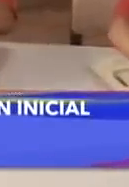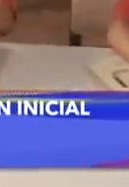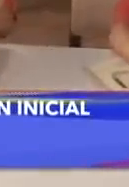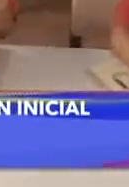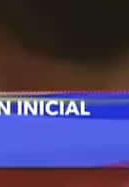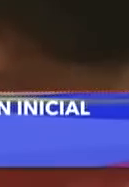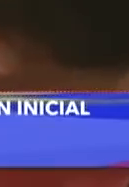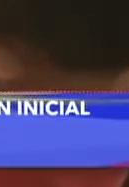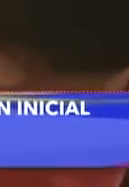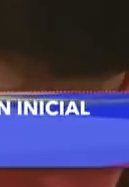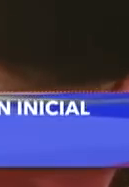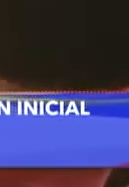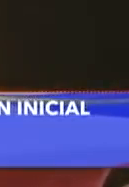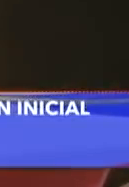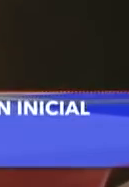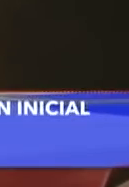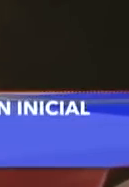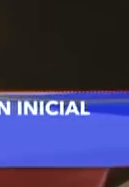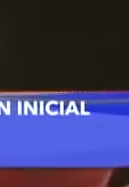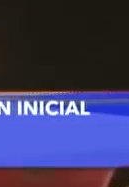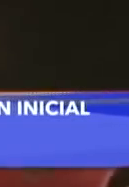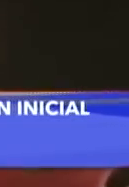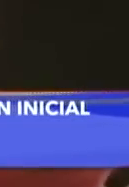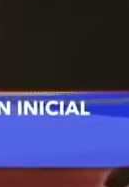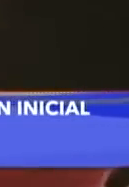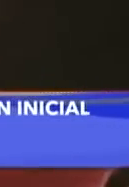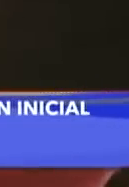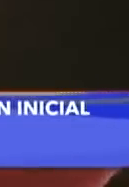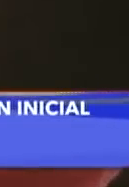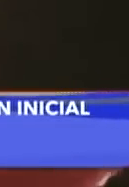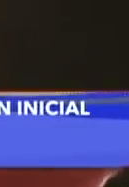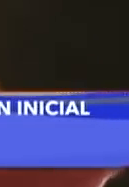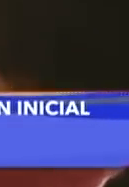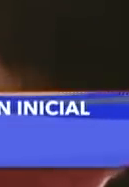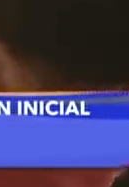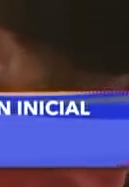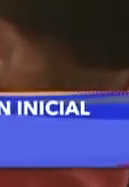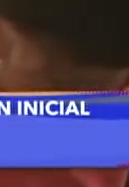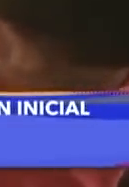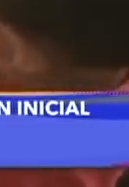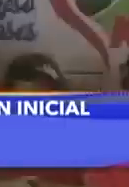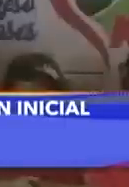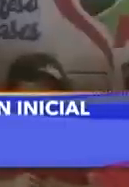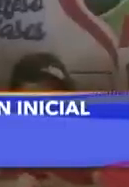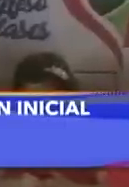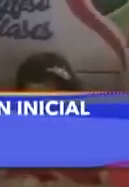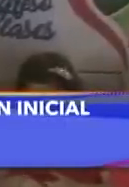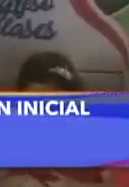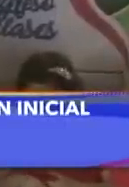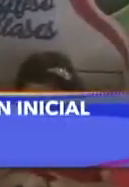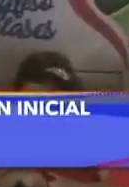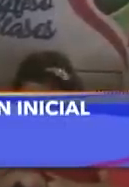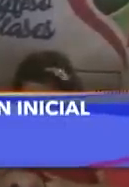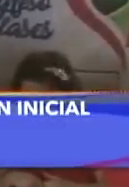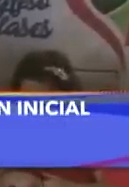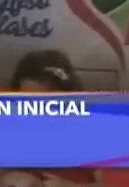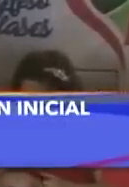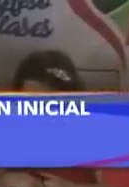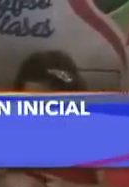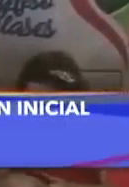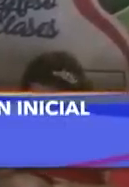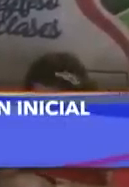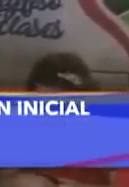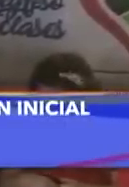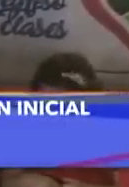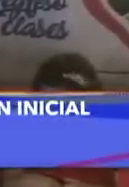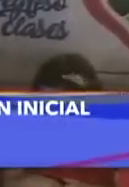bueno presidente muchas gracias de verdad muy agradecido por todo este esfuerzo que usted está haciendo en lo